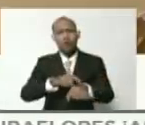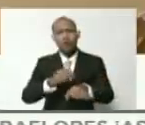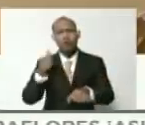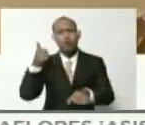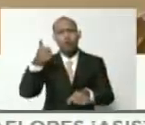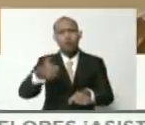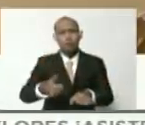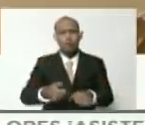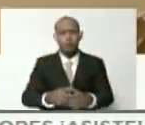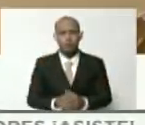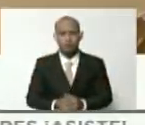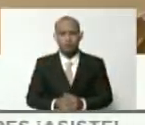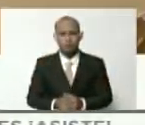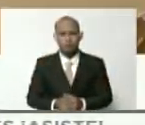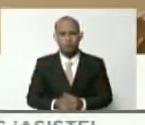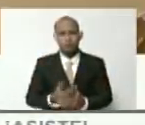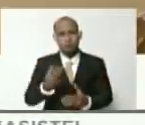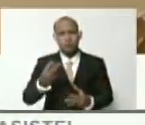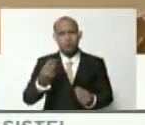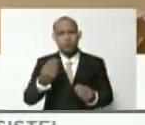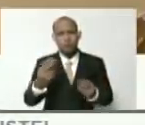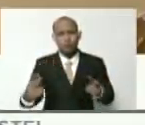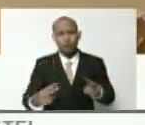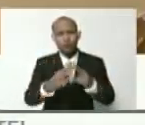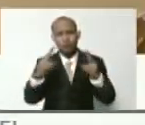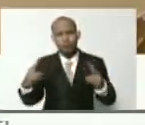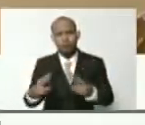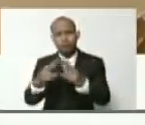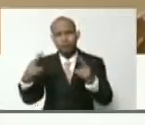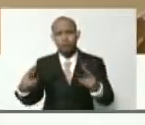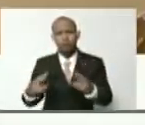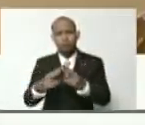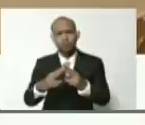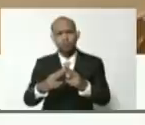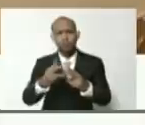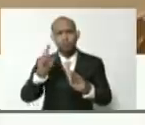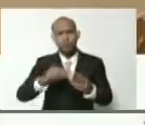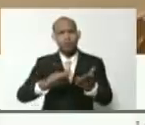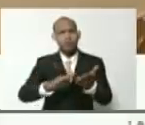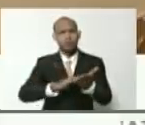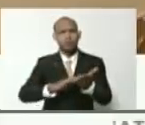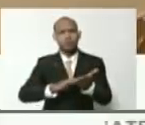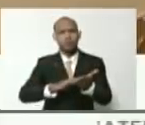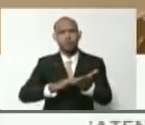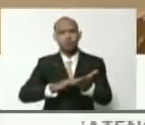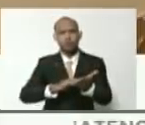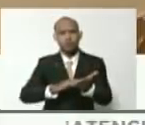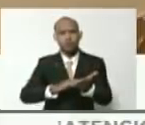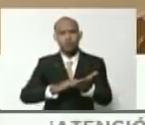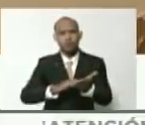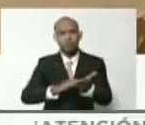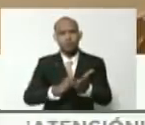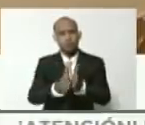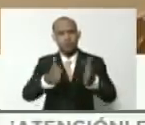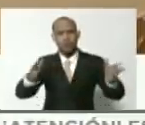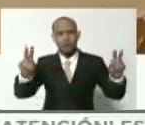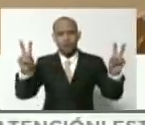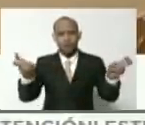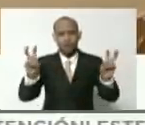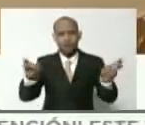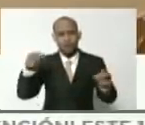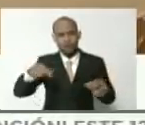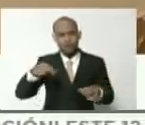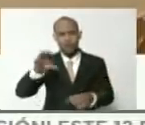ojalá hay muchos encuentros y que se puede solucionar los grandes temas de